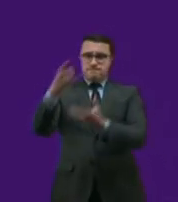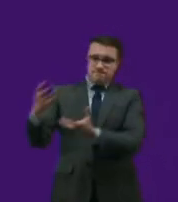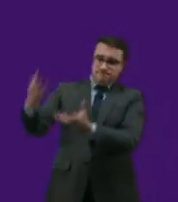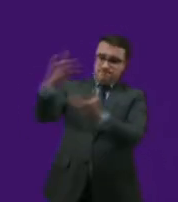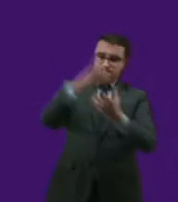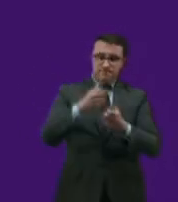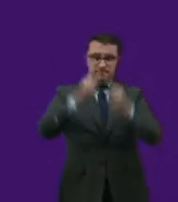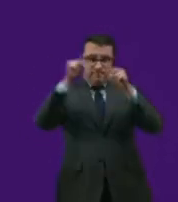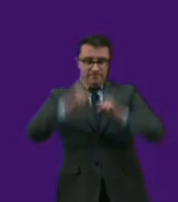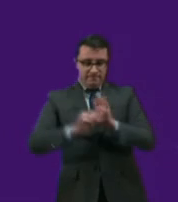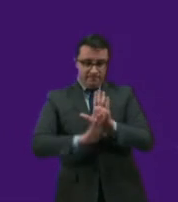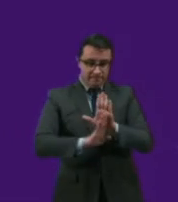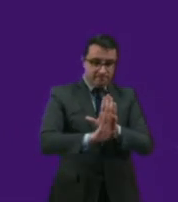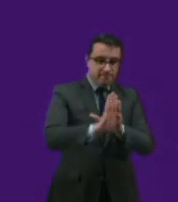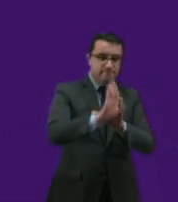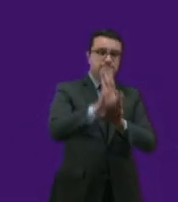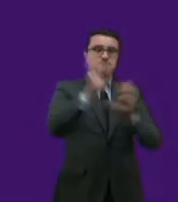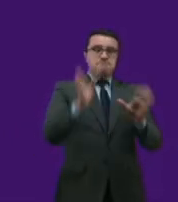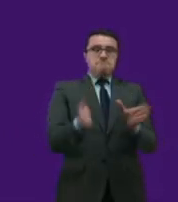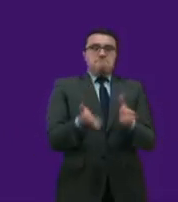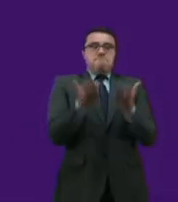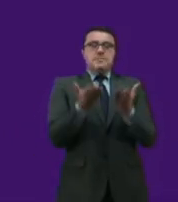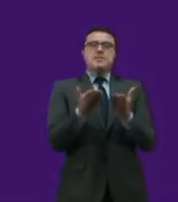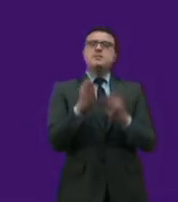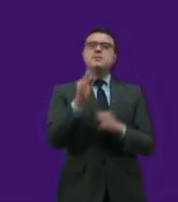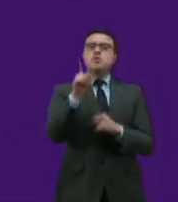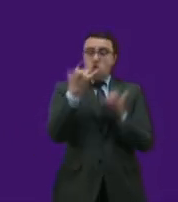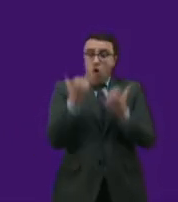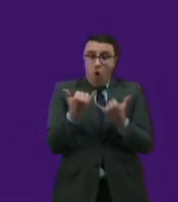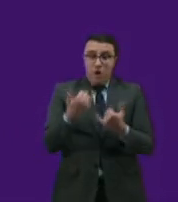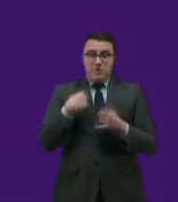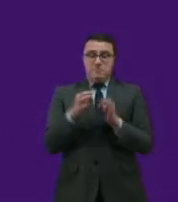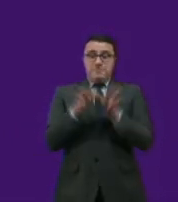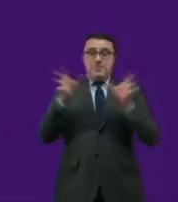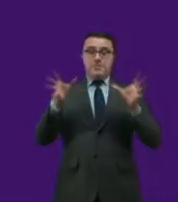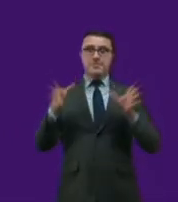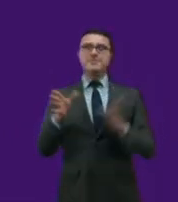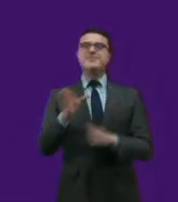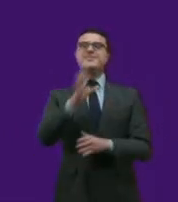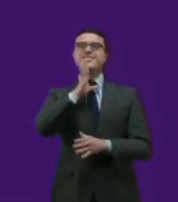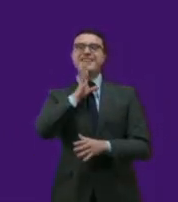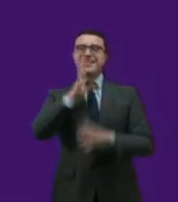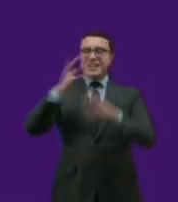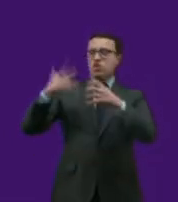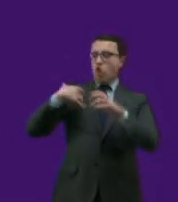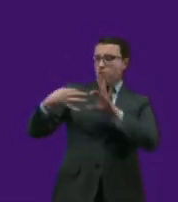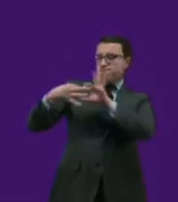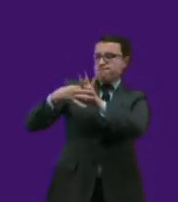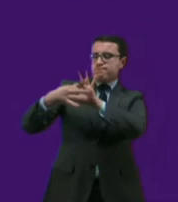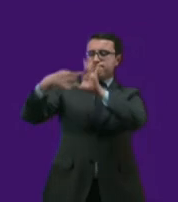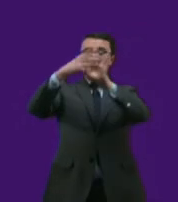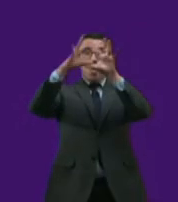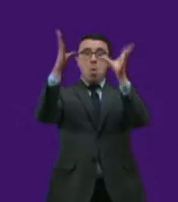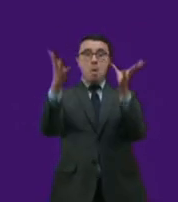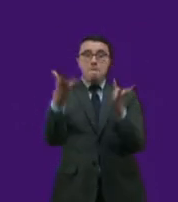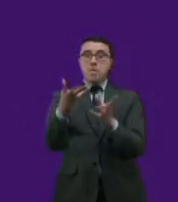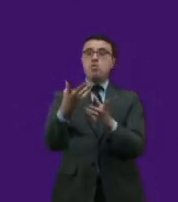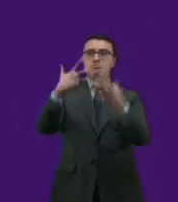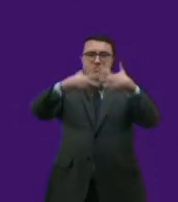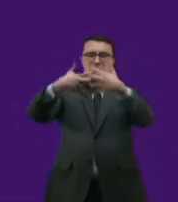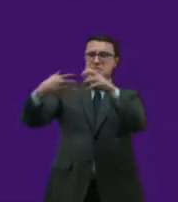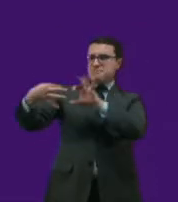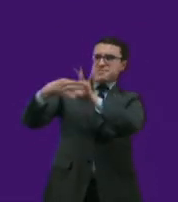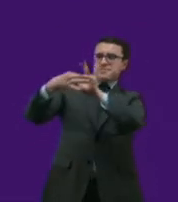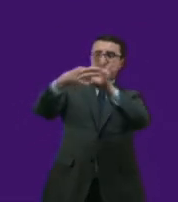crecer. Pero yo cuento con la suerte hoy de tener los socios más espectaculares del planeta que entienden que nosotros